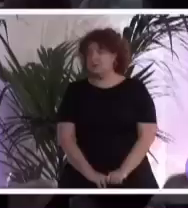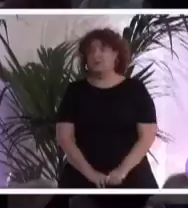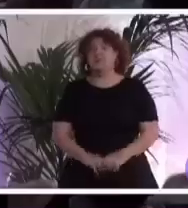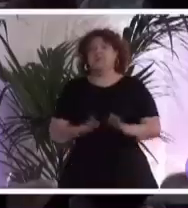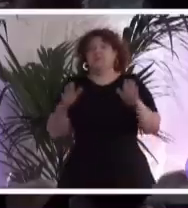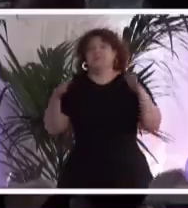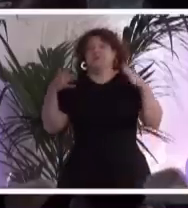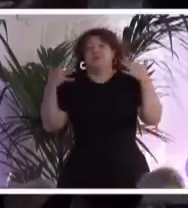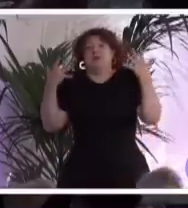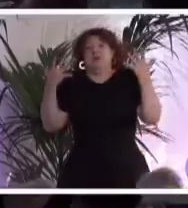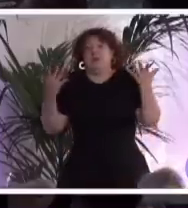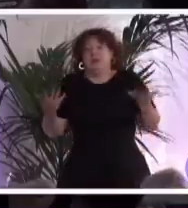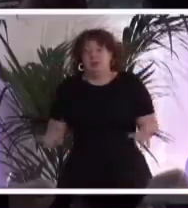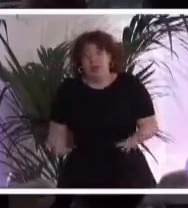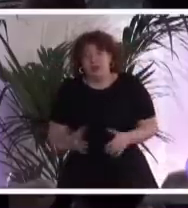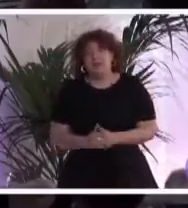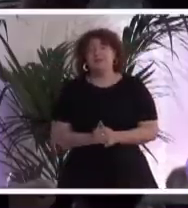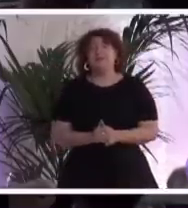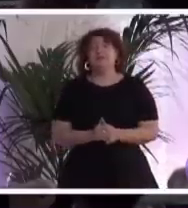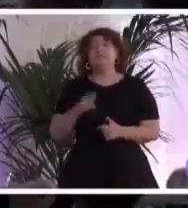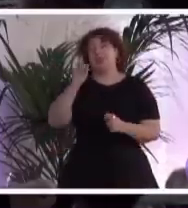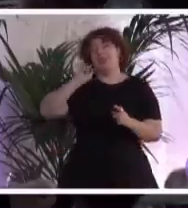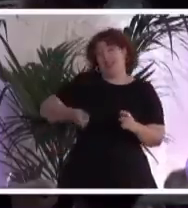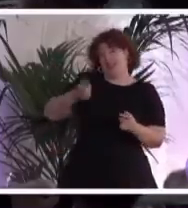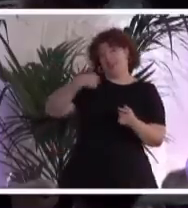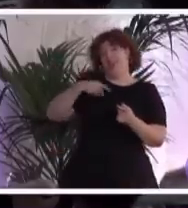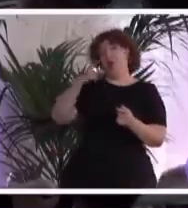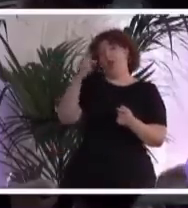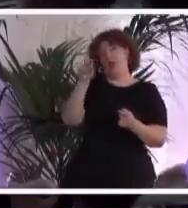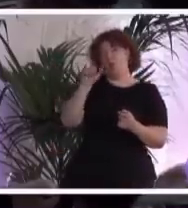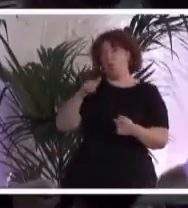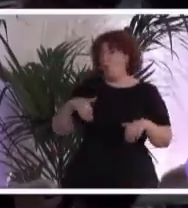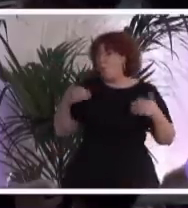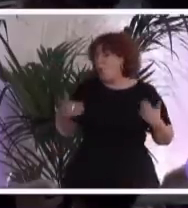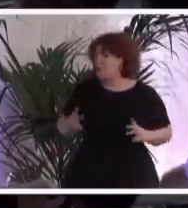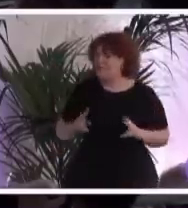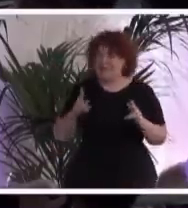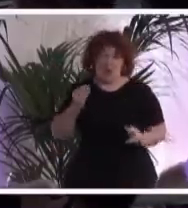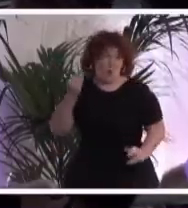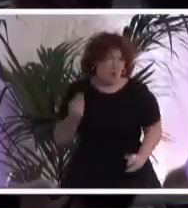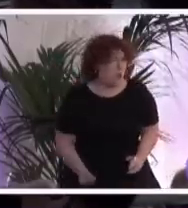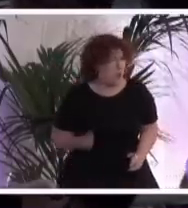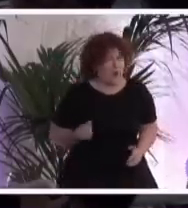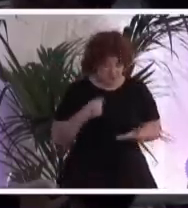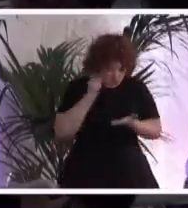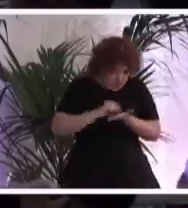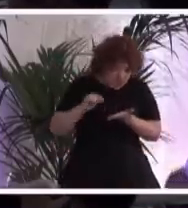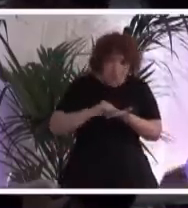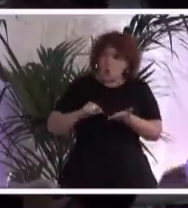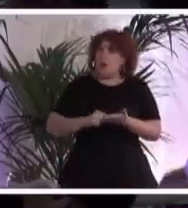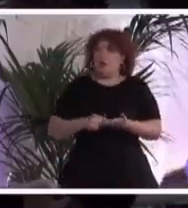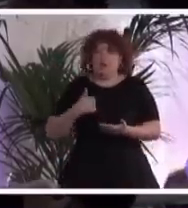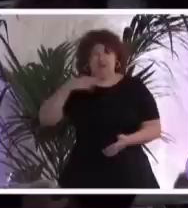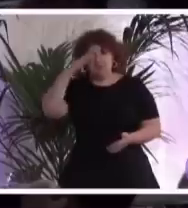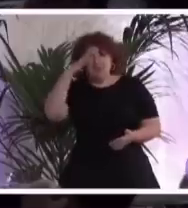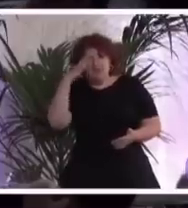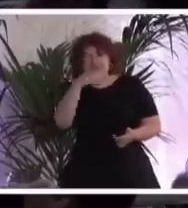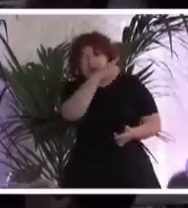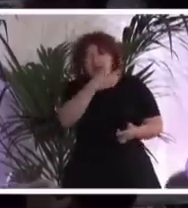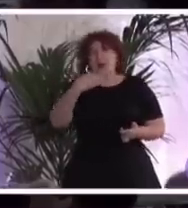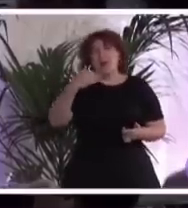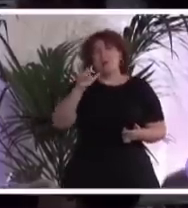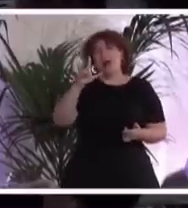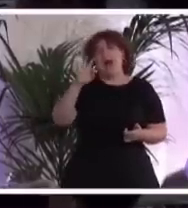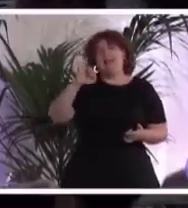entonces David toma notas y dice es una pedazo de serie o sea yo no sé por qué le dediqué tanto tiempo a lo de